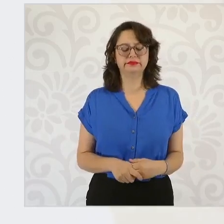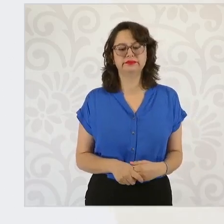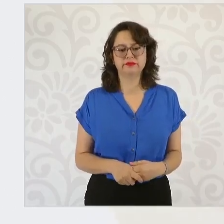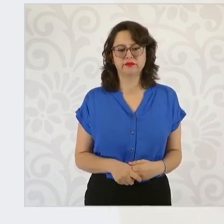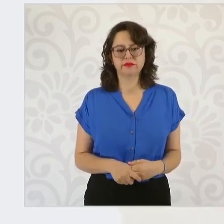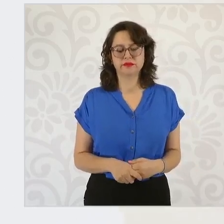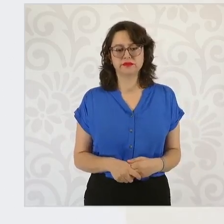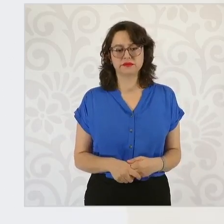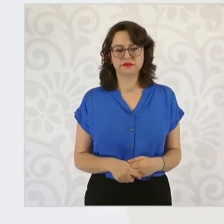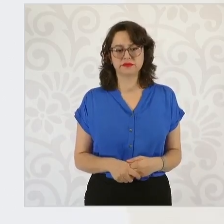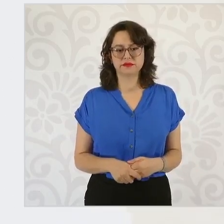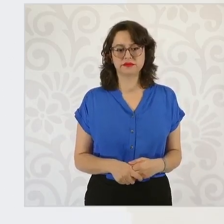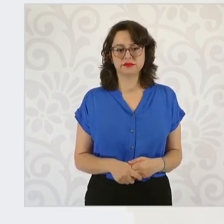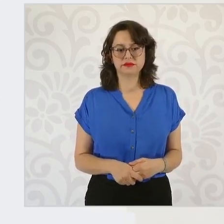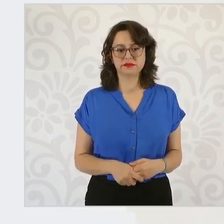Entonces,